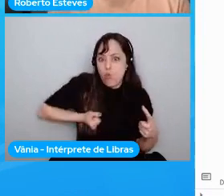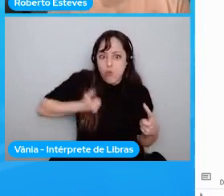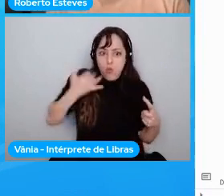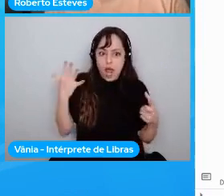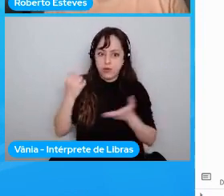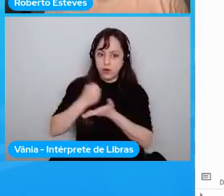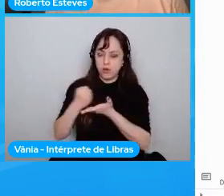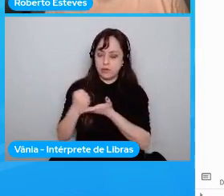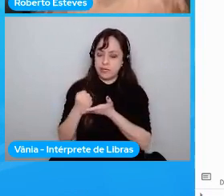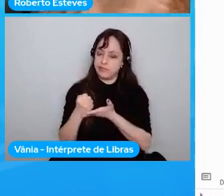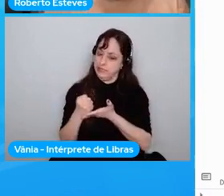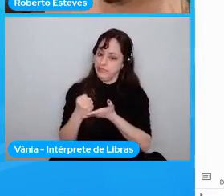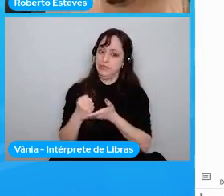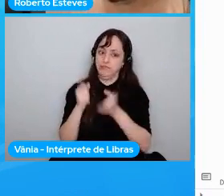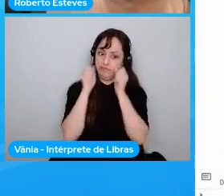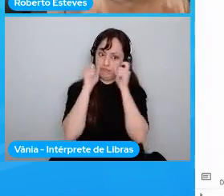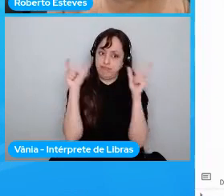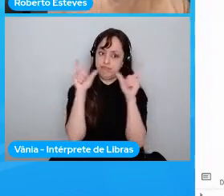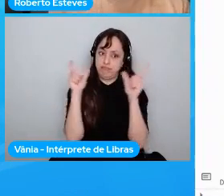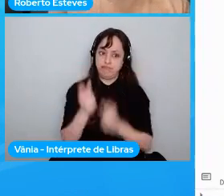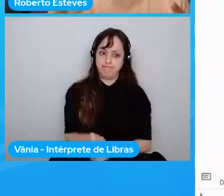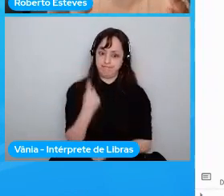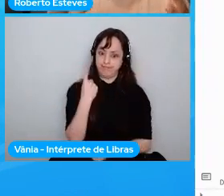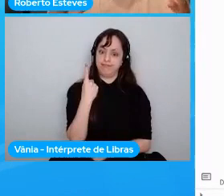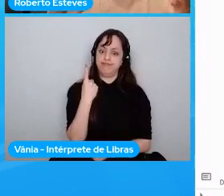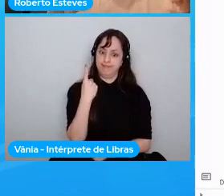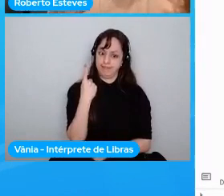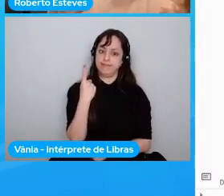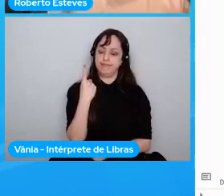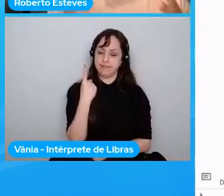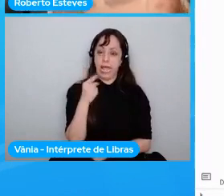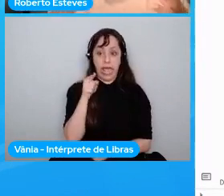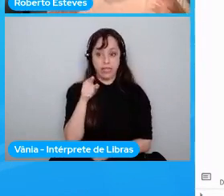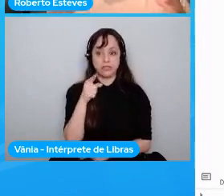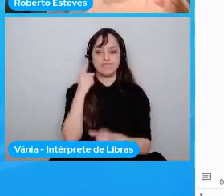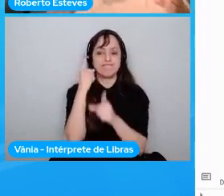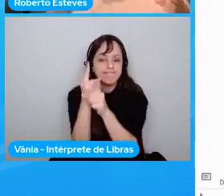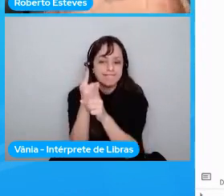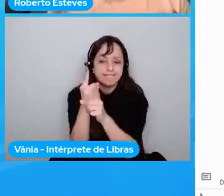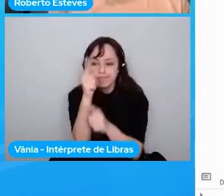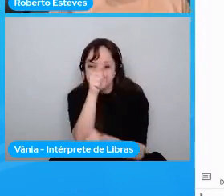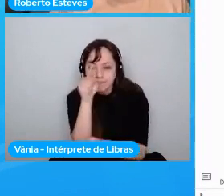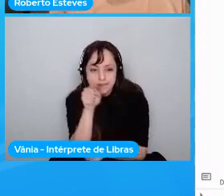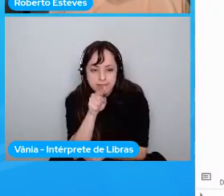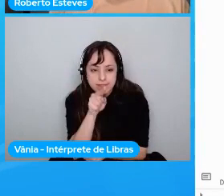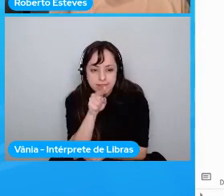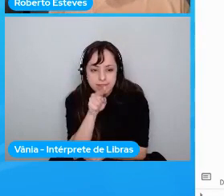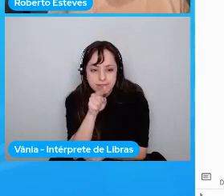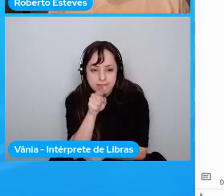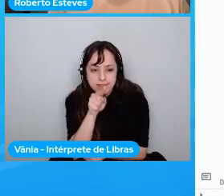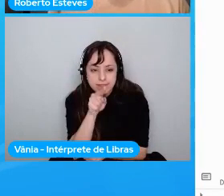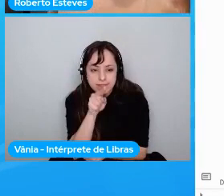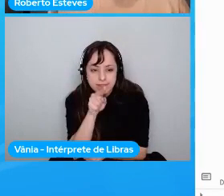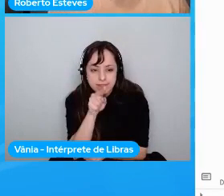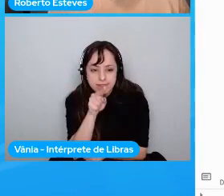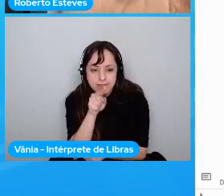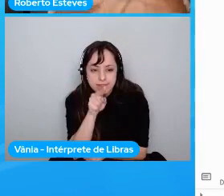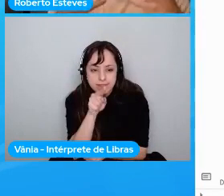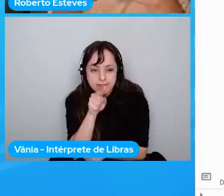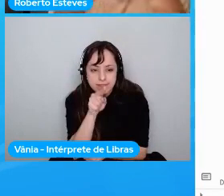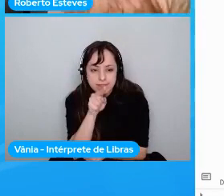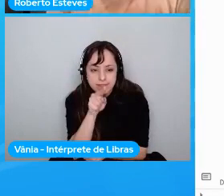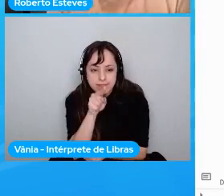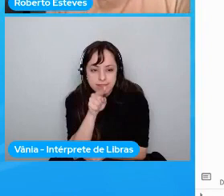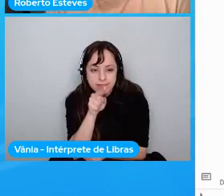te llama la atención. Y eso es lo que buscamos con este ejercicio de análisis de compras públicas utilizando datos